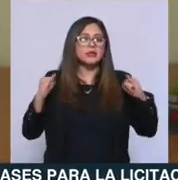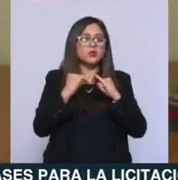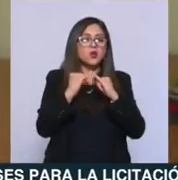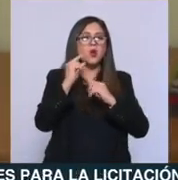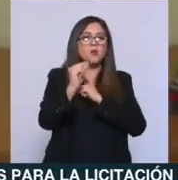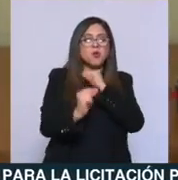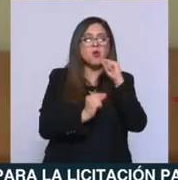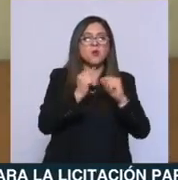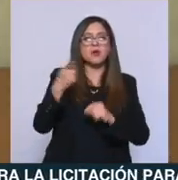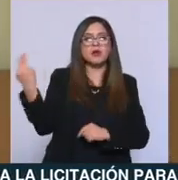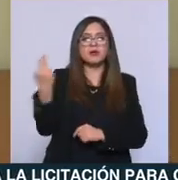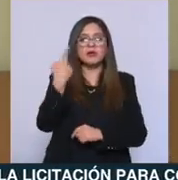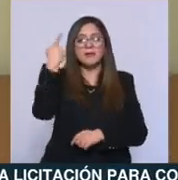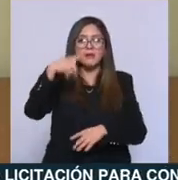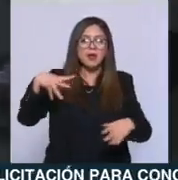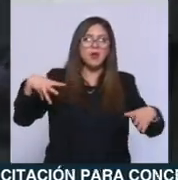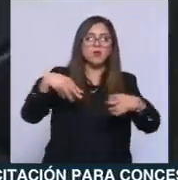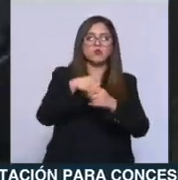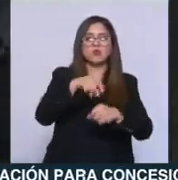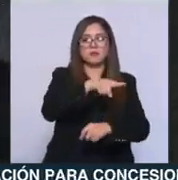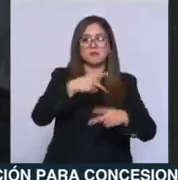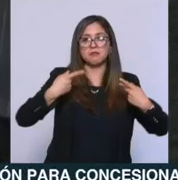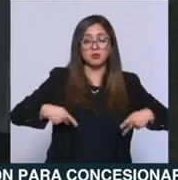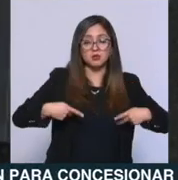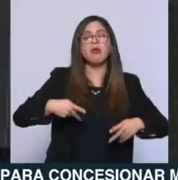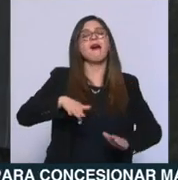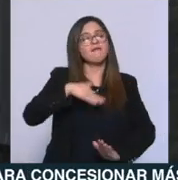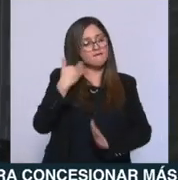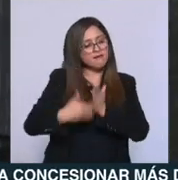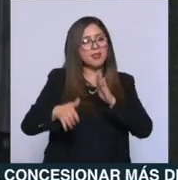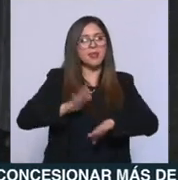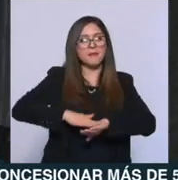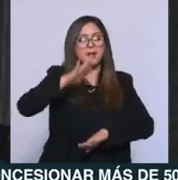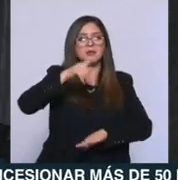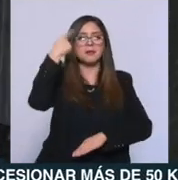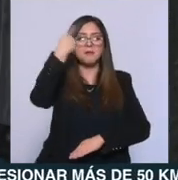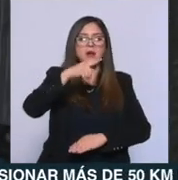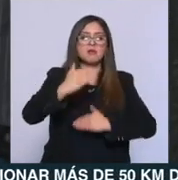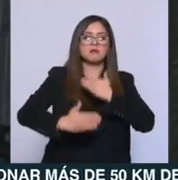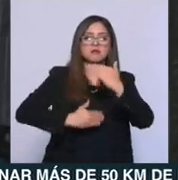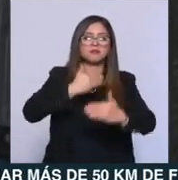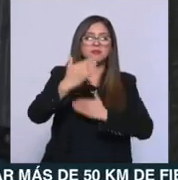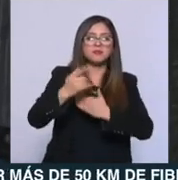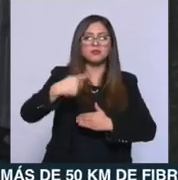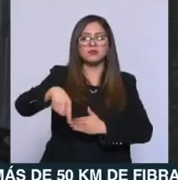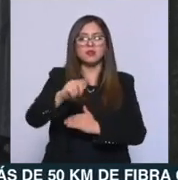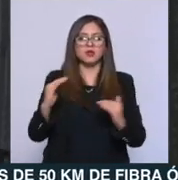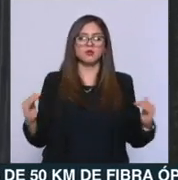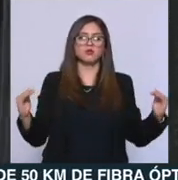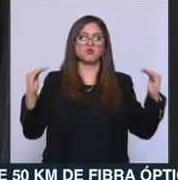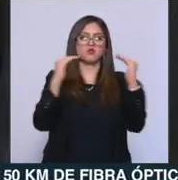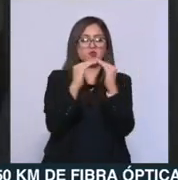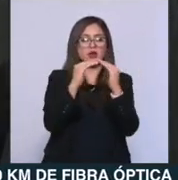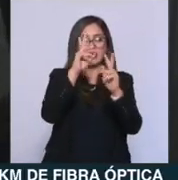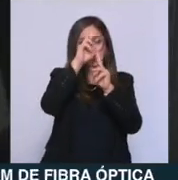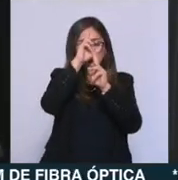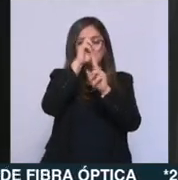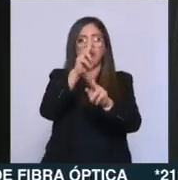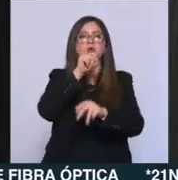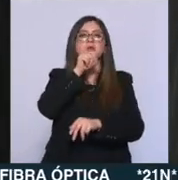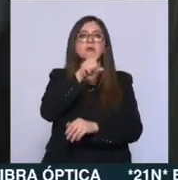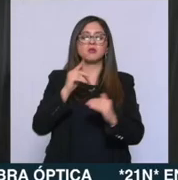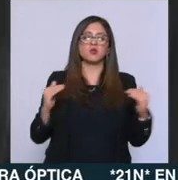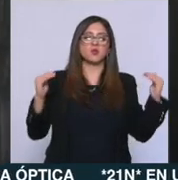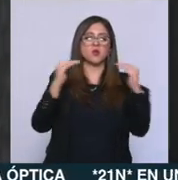a ser incluyentes. Pero falta mucho por hacer para que se hable de un avance verdadero en donde haya equidad, respeto e igualdad de